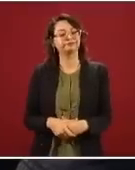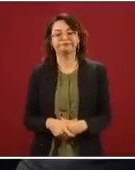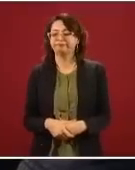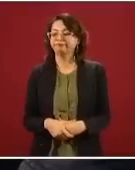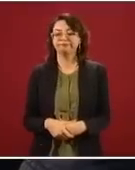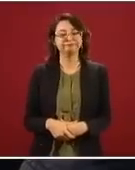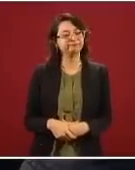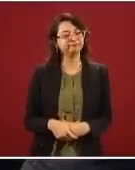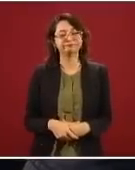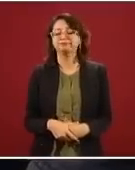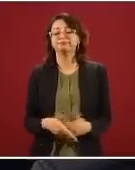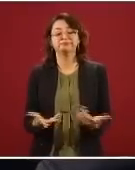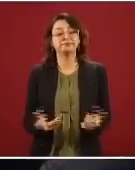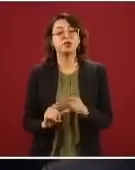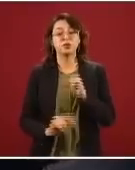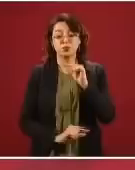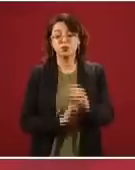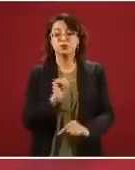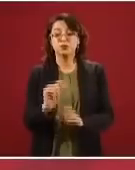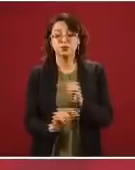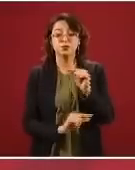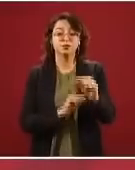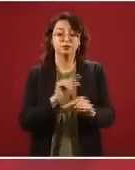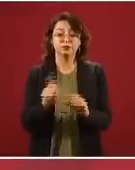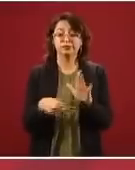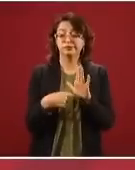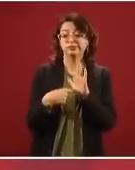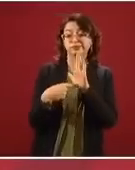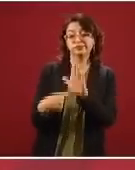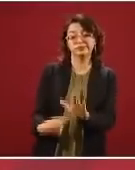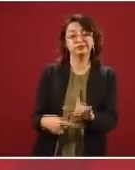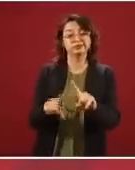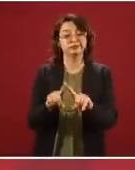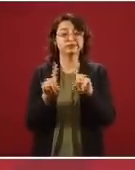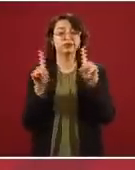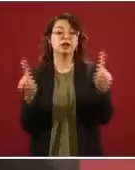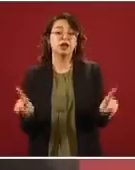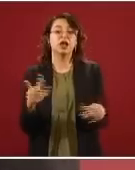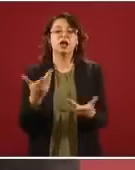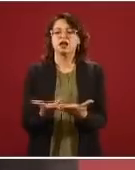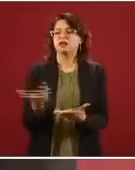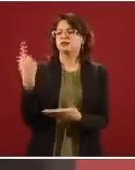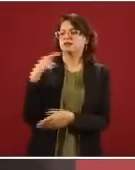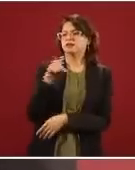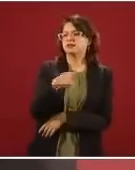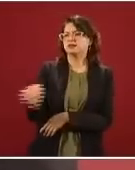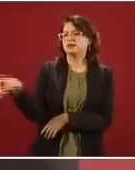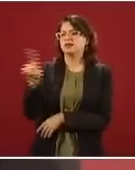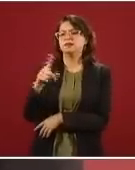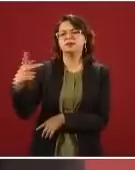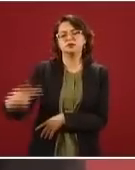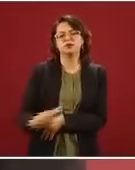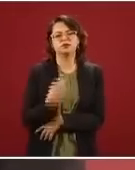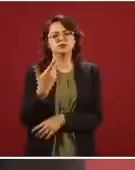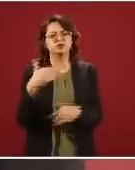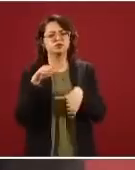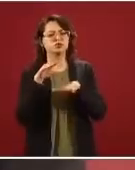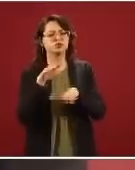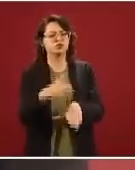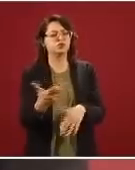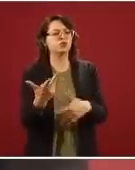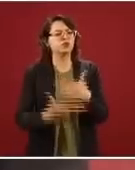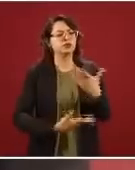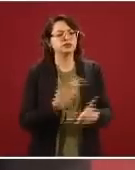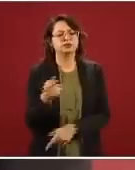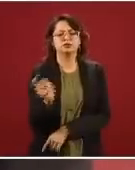Y ahí poco a poco, la vez pasada me hicieron una pregunta de el Servicio Civil de Carrera, que es un,